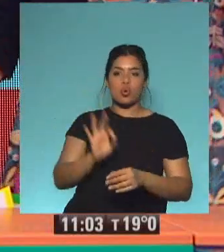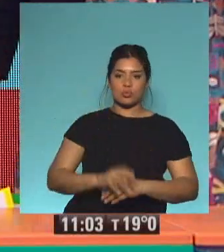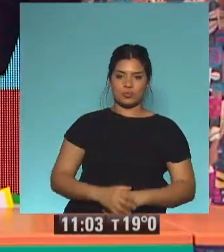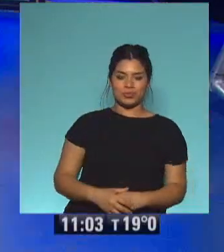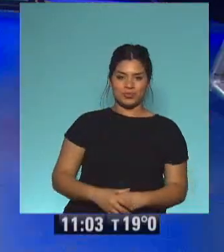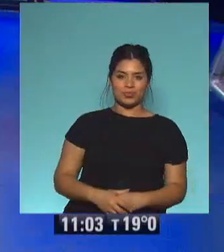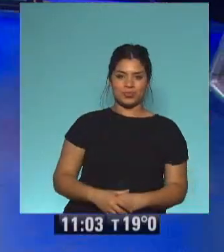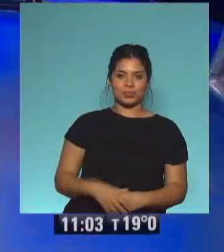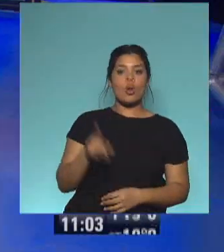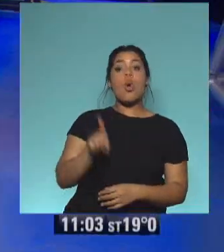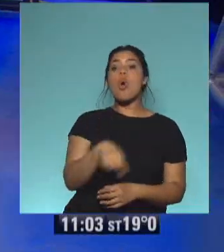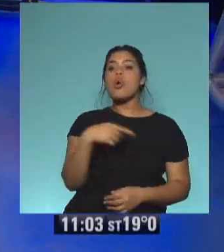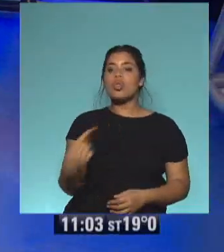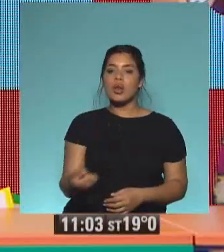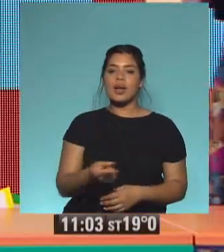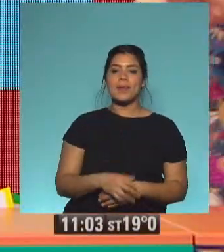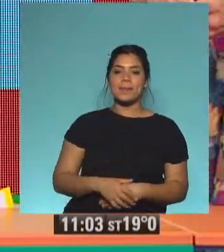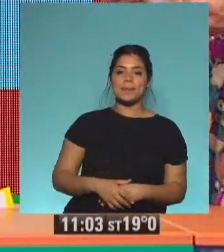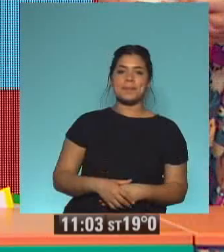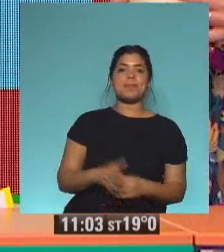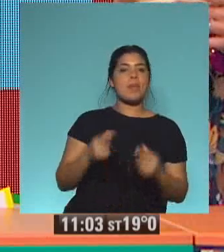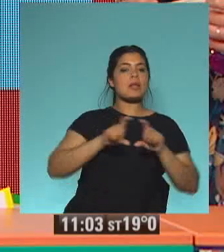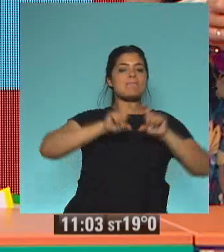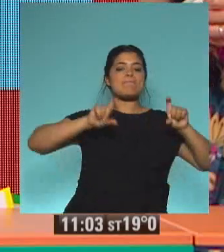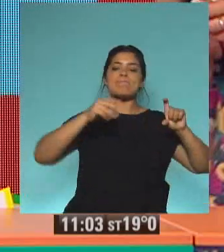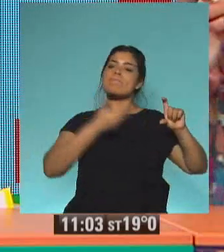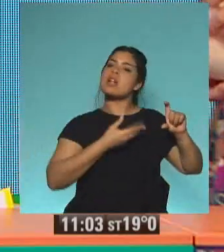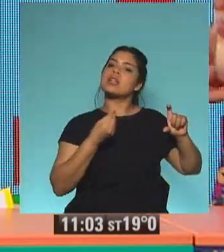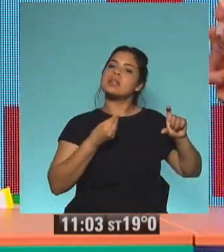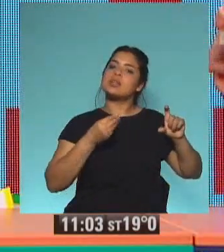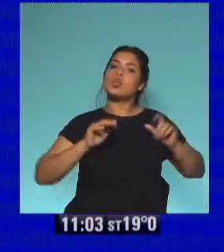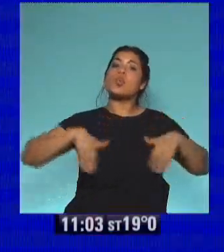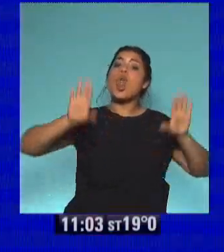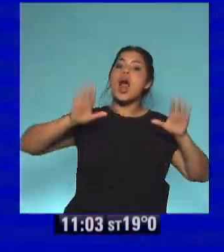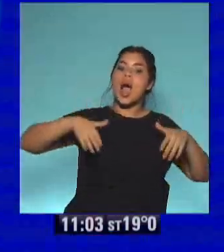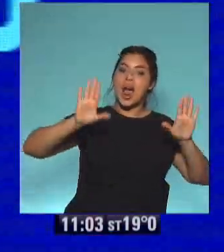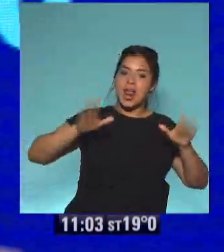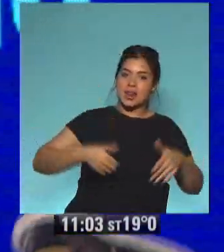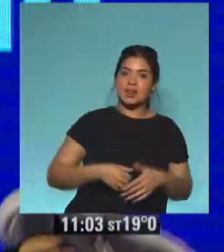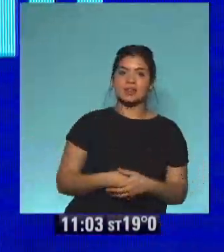Gracias. Saco claro otra. Sí. Miren esta palabra. ¿Qué quiere? Volar.